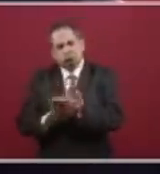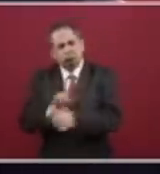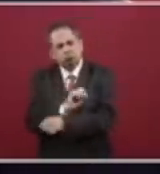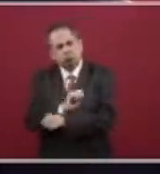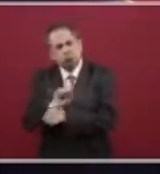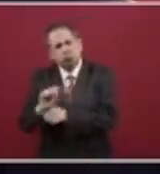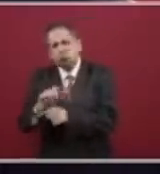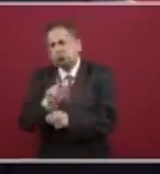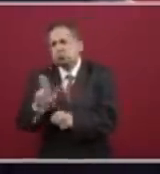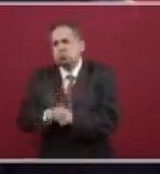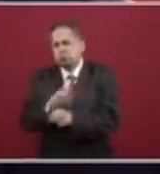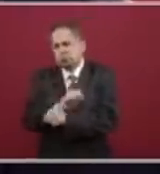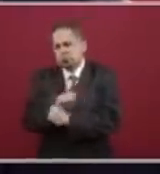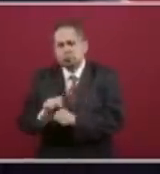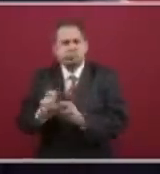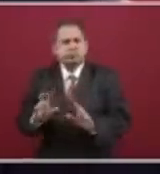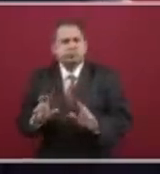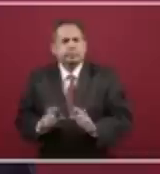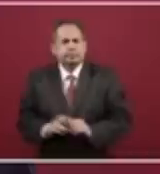es